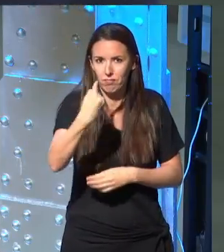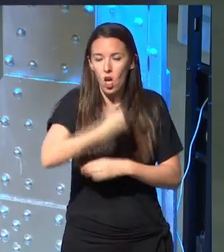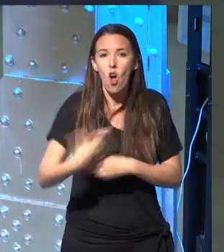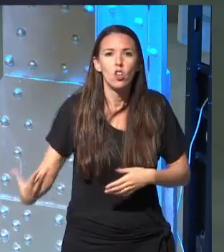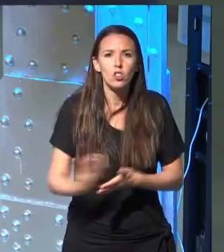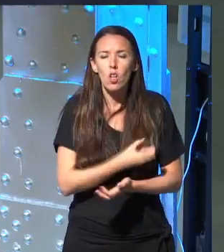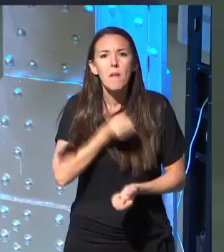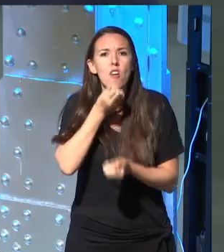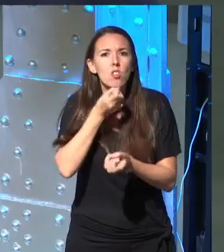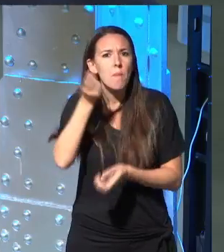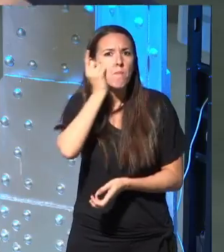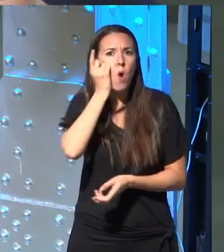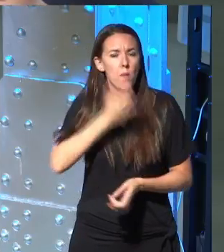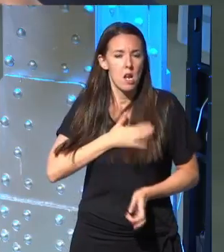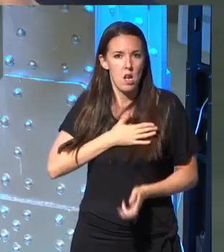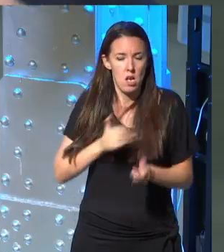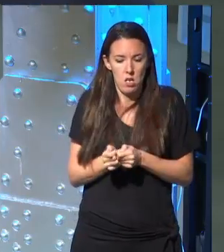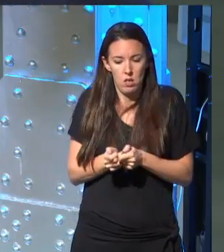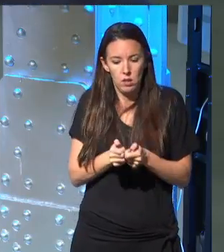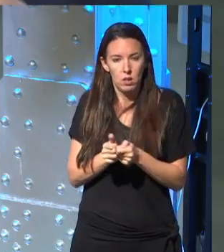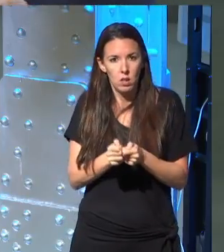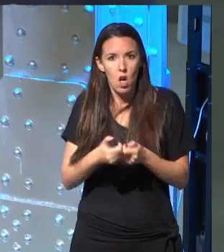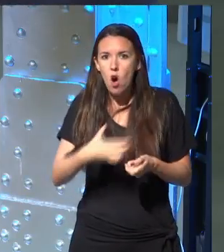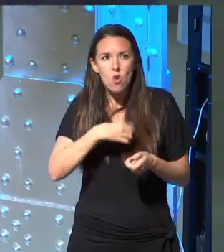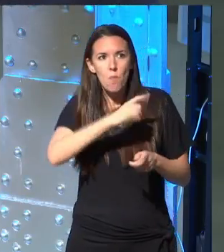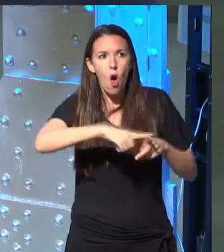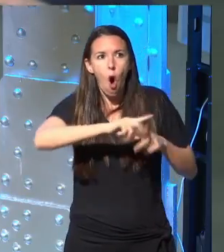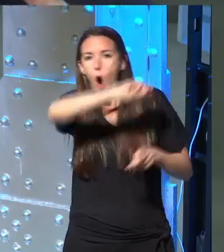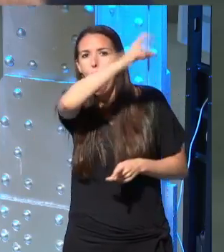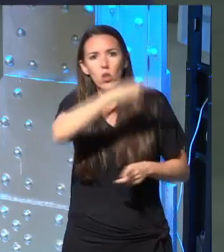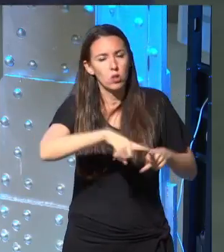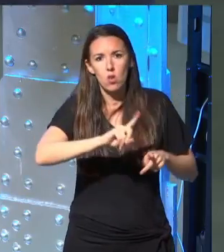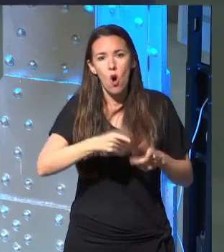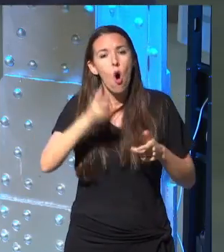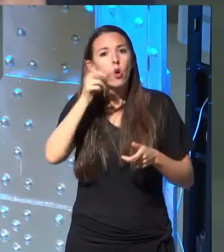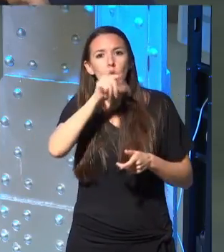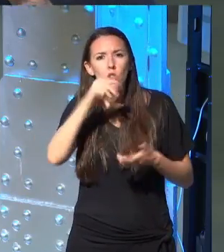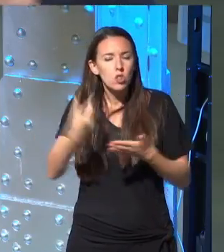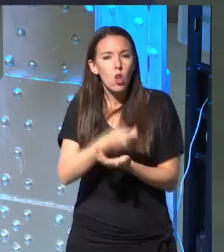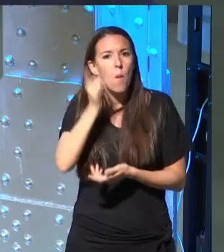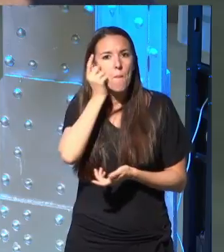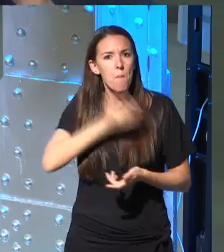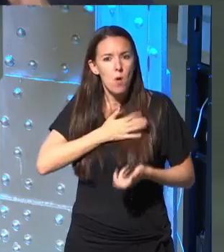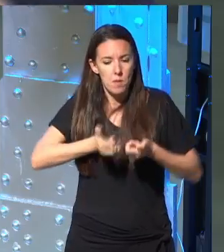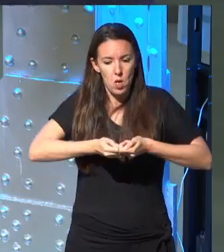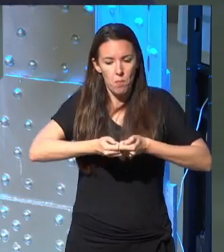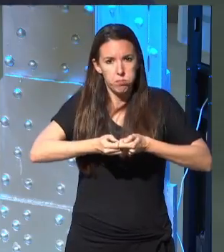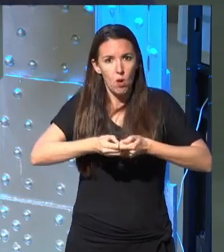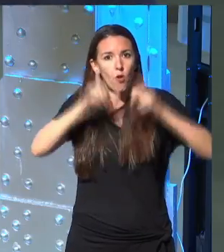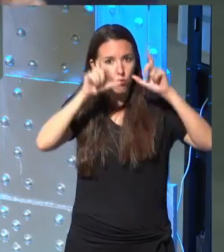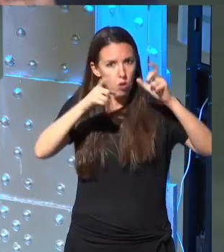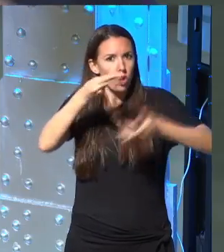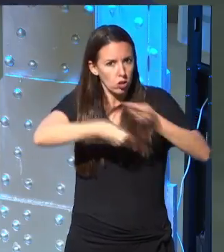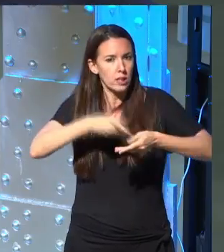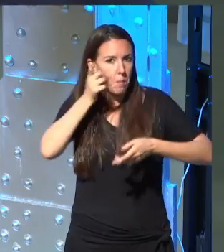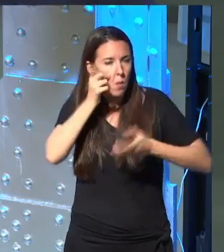todo lo tenía que contar con mi móvil. Es decir, no podía haber un elemento externo. Todos los tweets están escritos en mi móvil, desde mi móvil, todas las fotos las hice